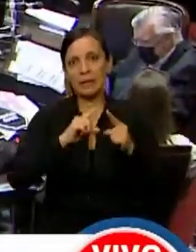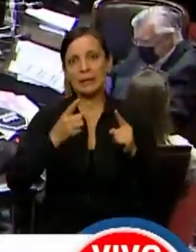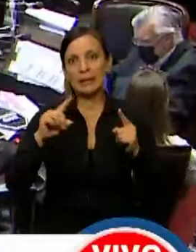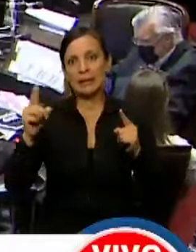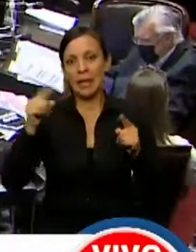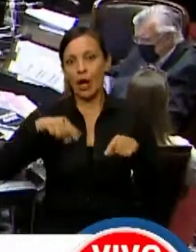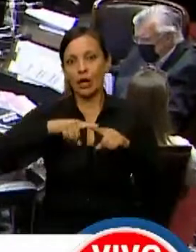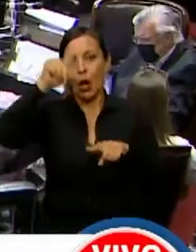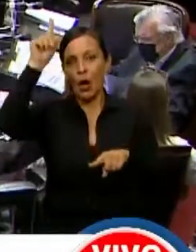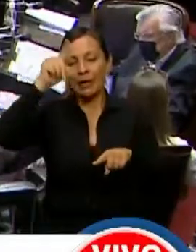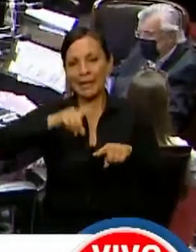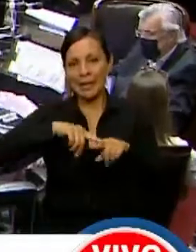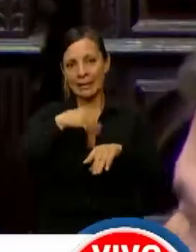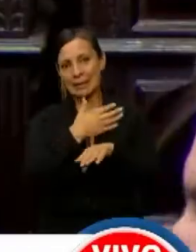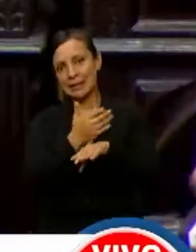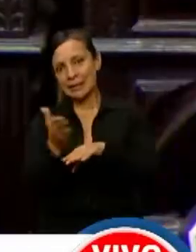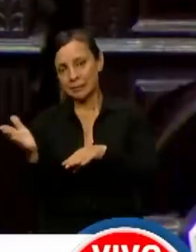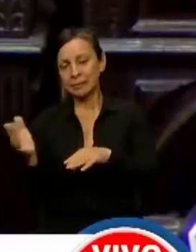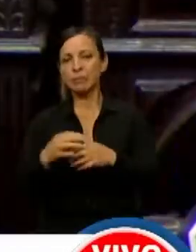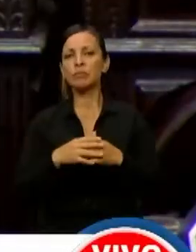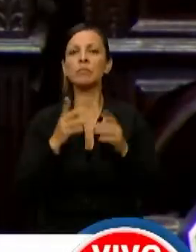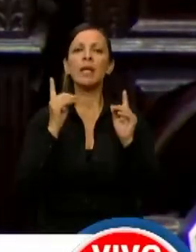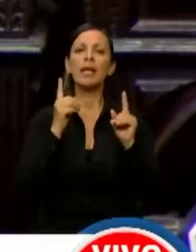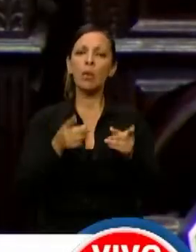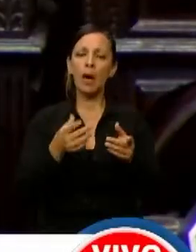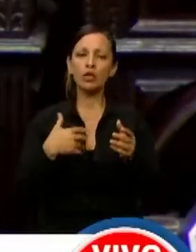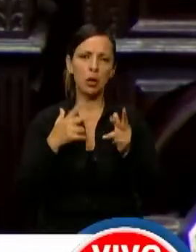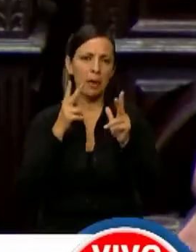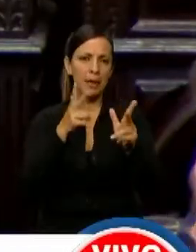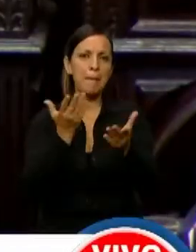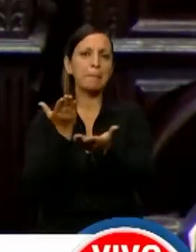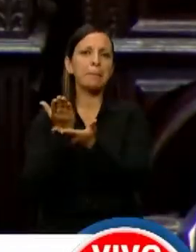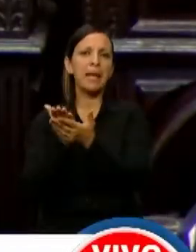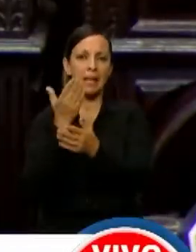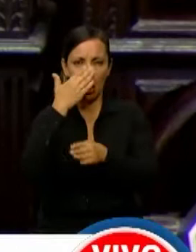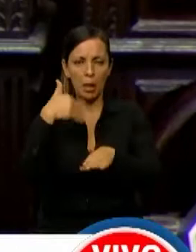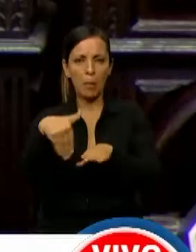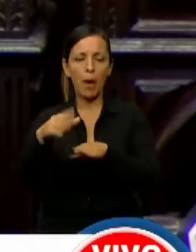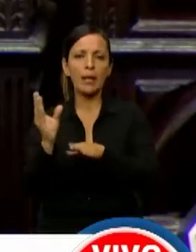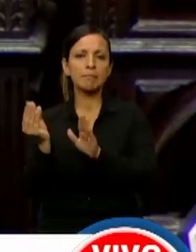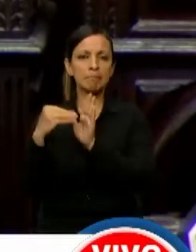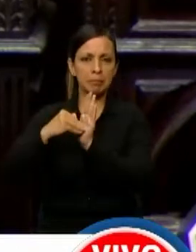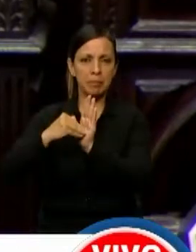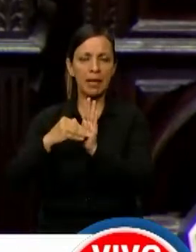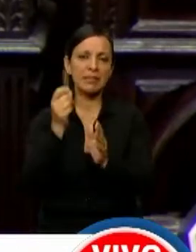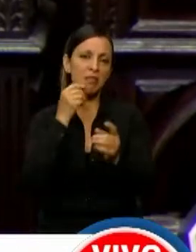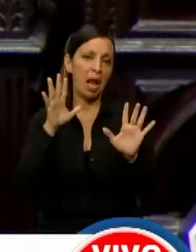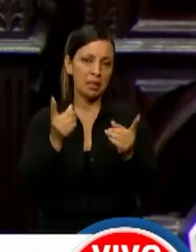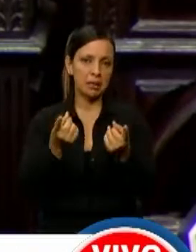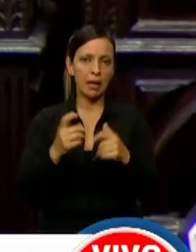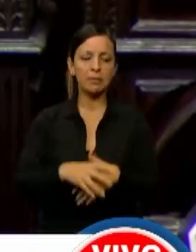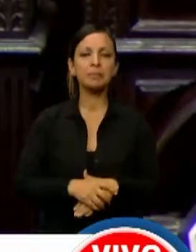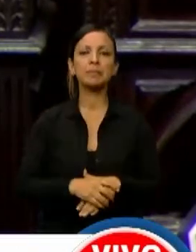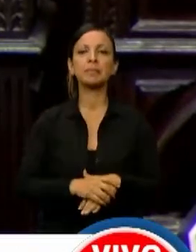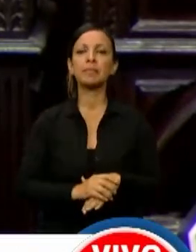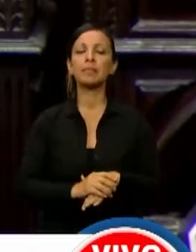va a ser la jornada el día de hoy. Y en todo caso le voy a dejar expreso mi pedido de insertar en caso de ser necesario. Bueno, mucho